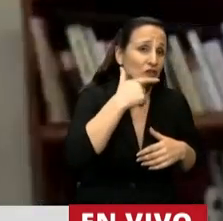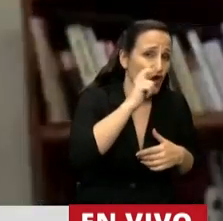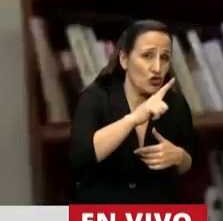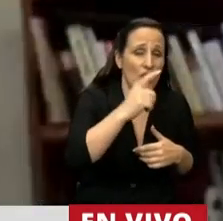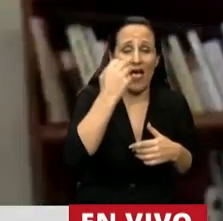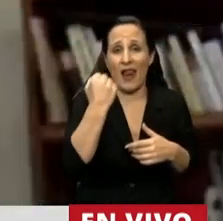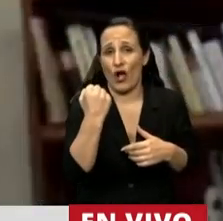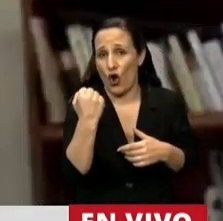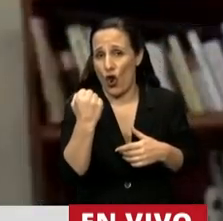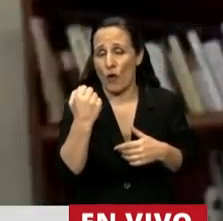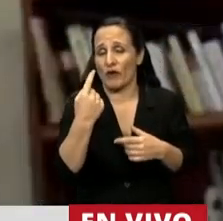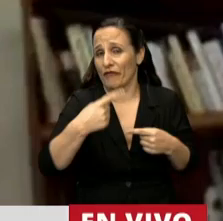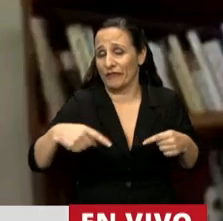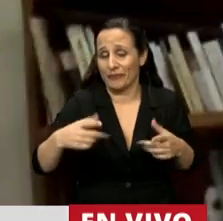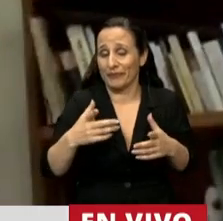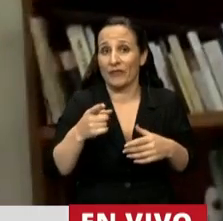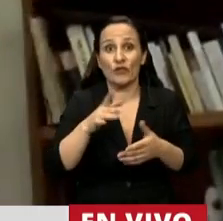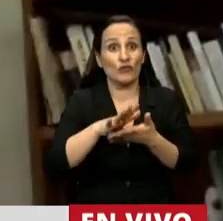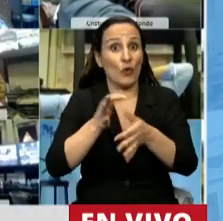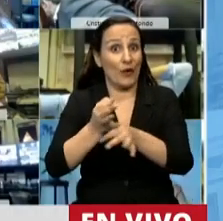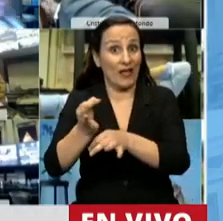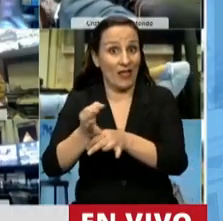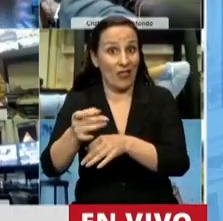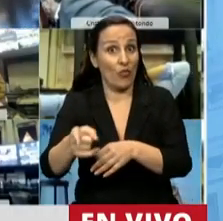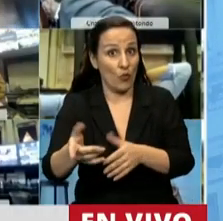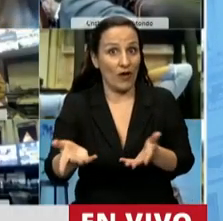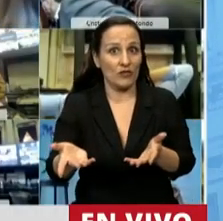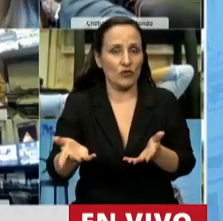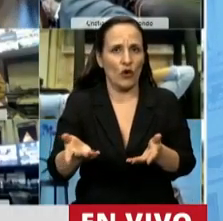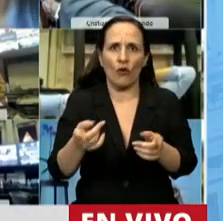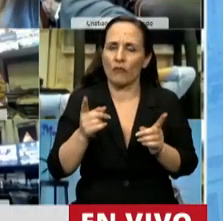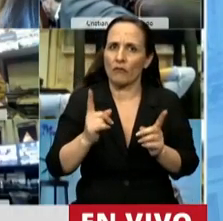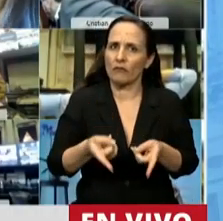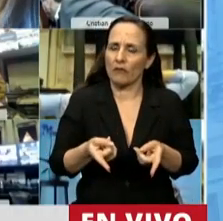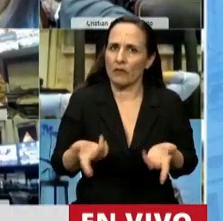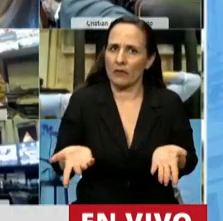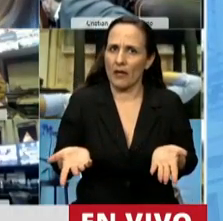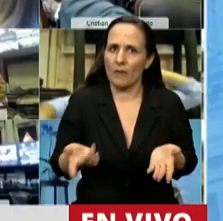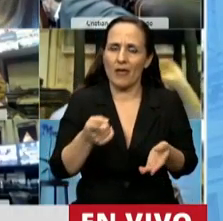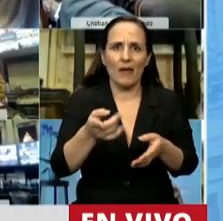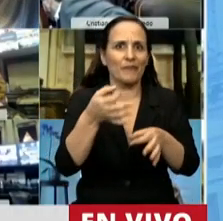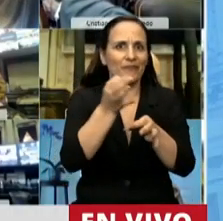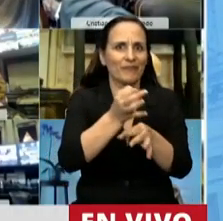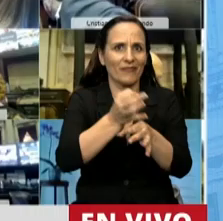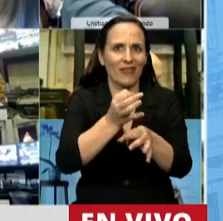económico. Y en el caso de lo educativo, en materia educativa, pasamos de la